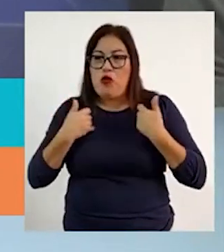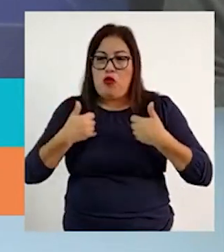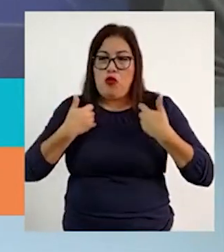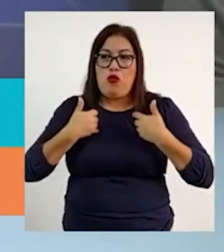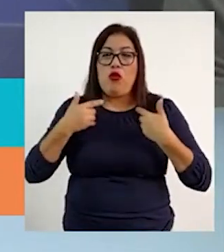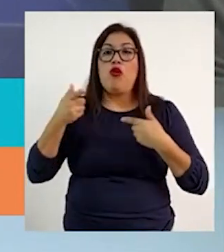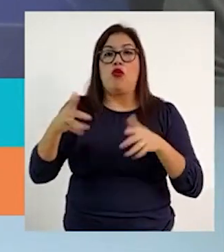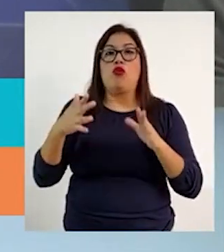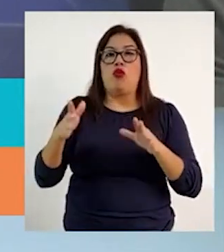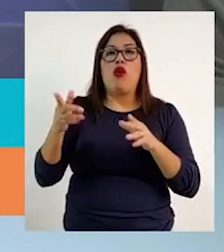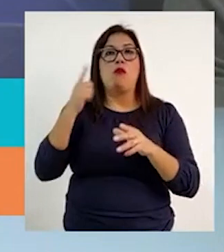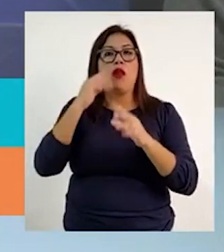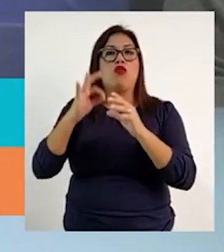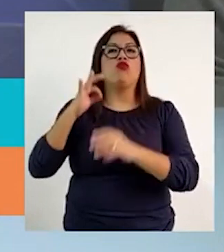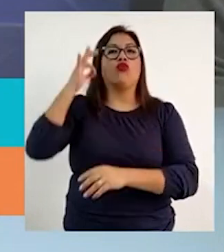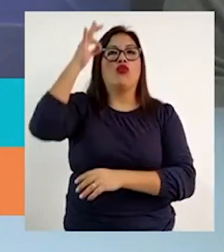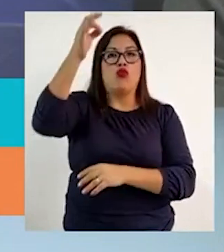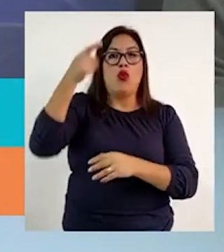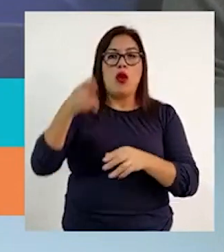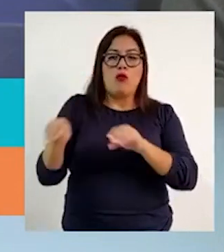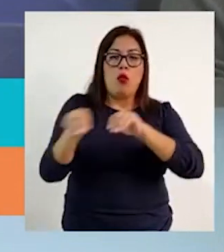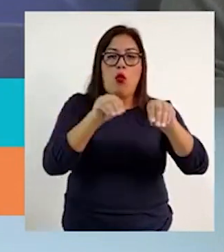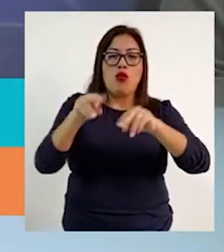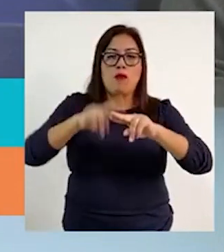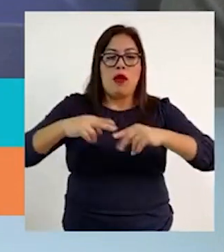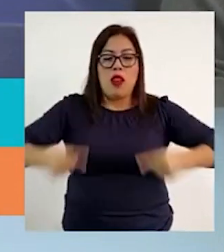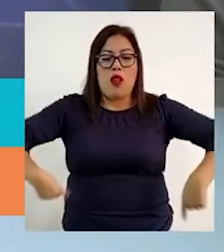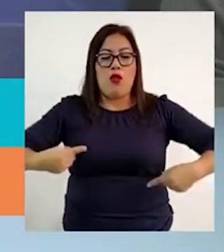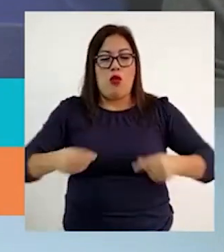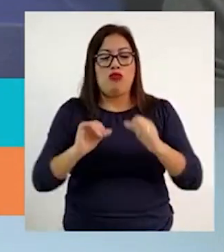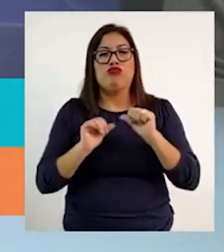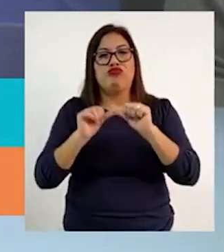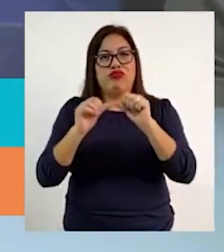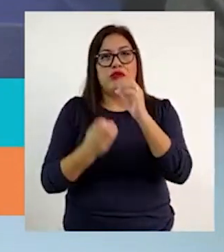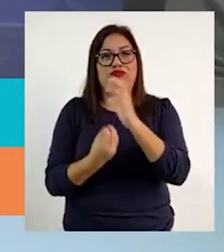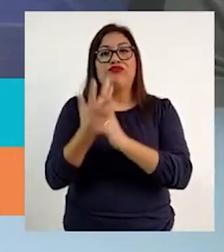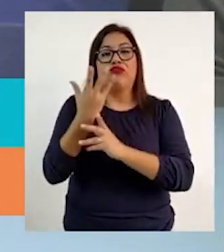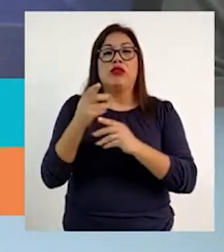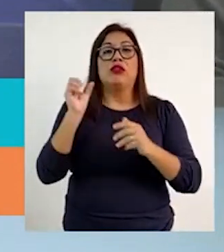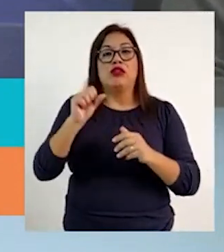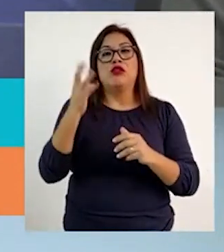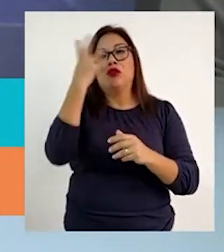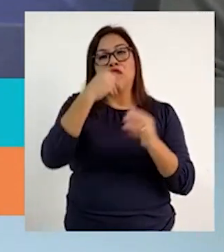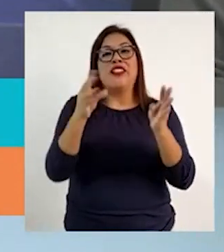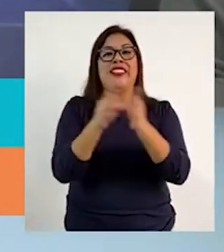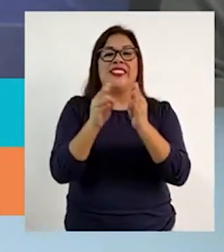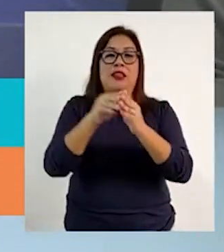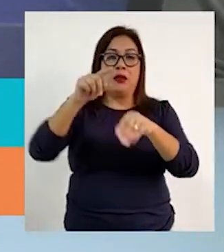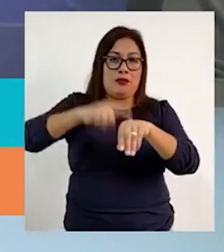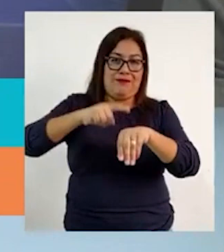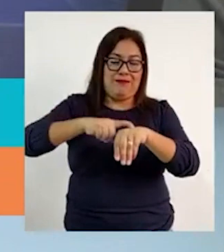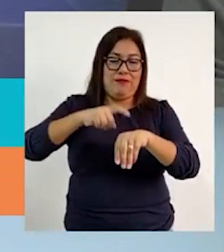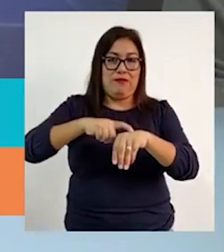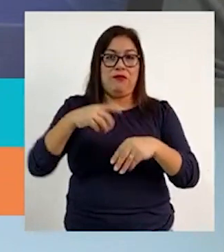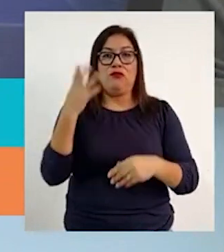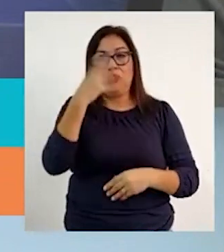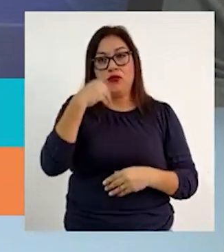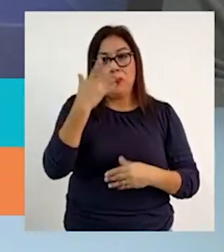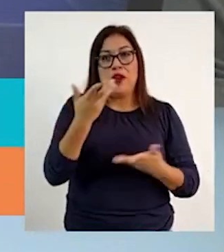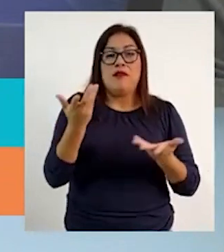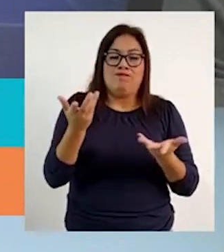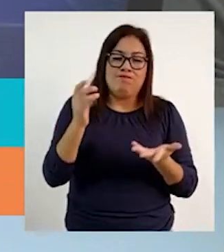para que el movimiento paralímpico siga creciendo. Y sí, se tuvo una ceremonia muy bonita, la cual